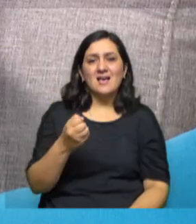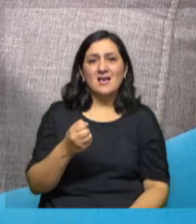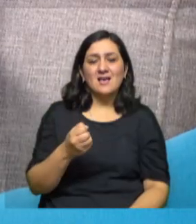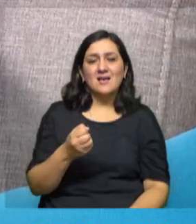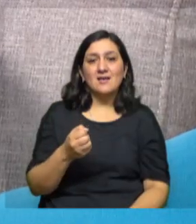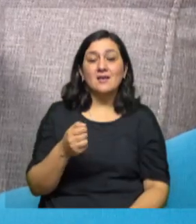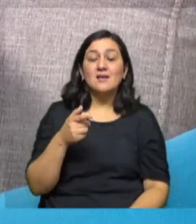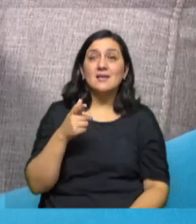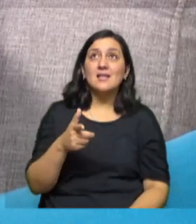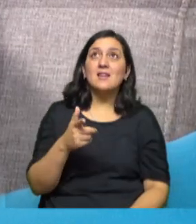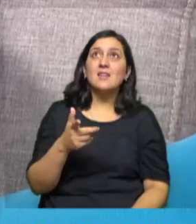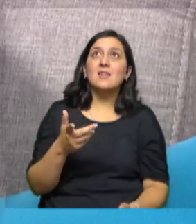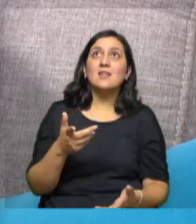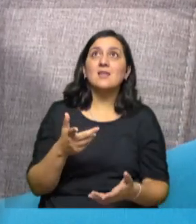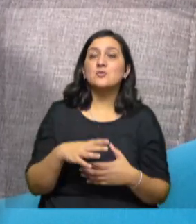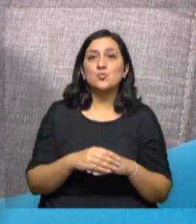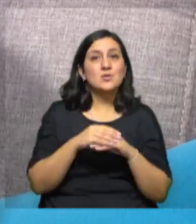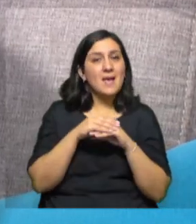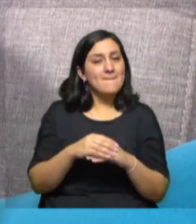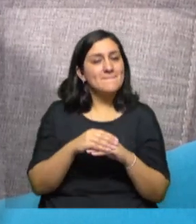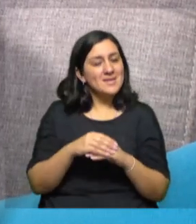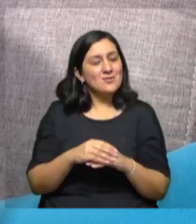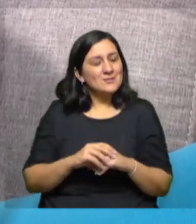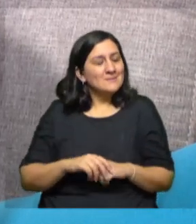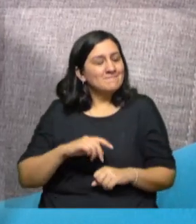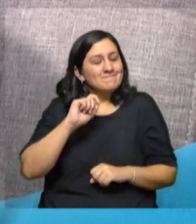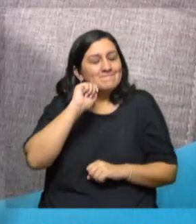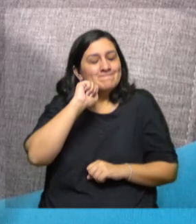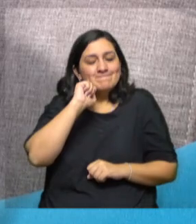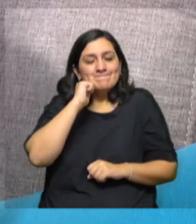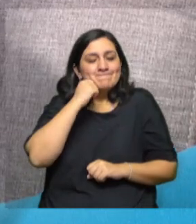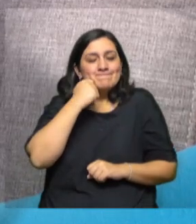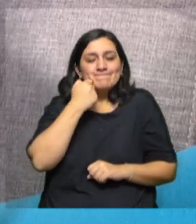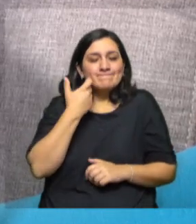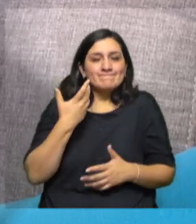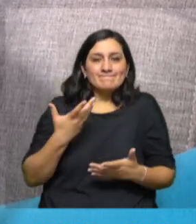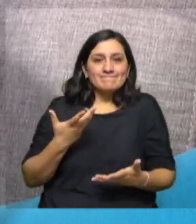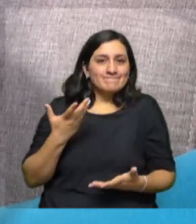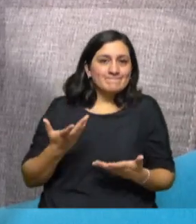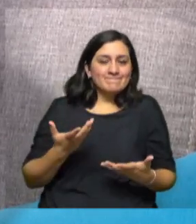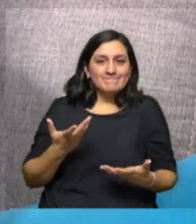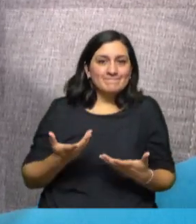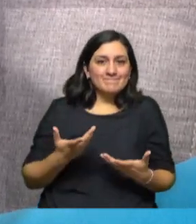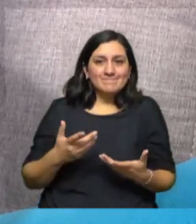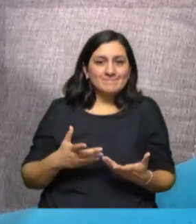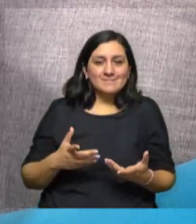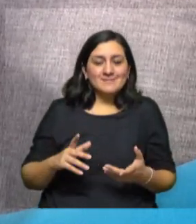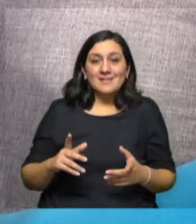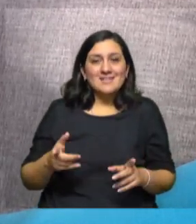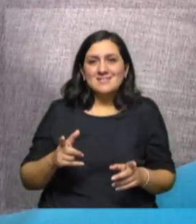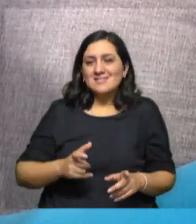es un amigo entrañable, es la síntesis del